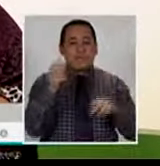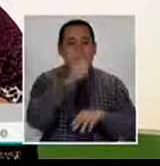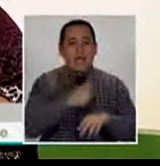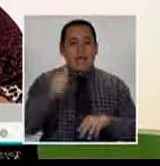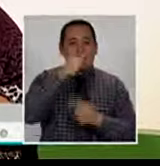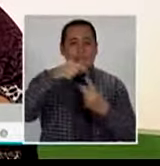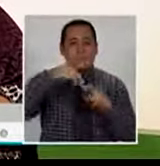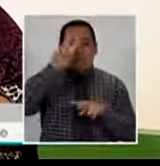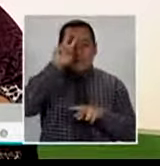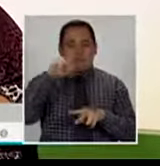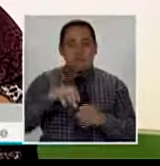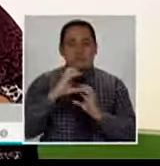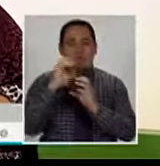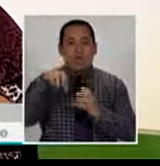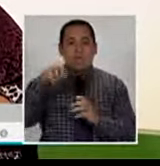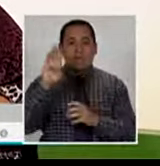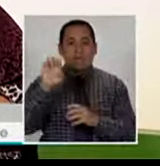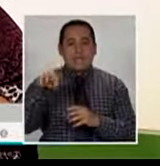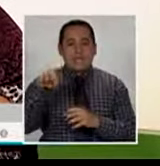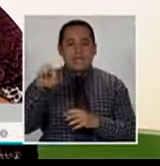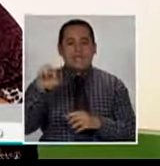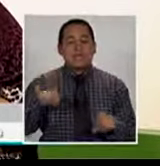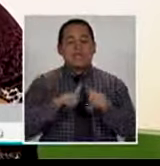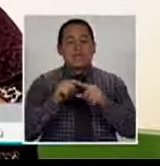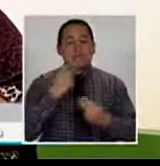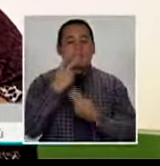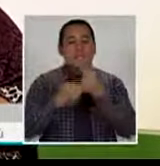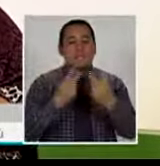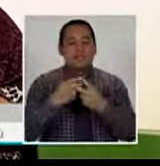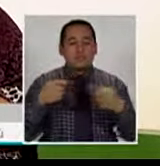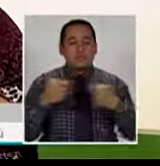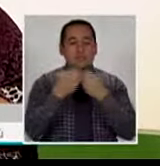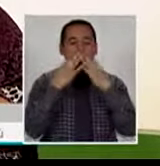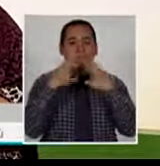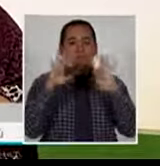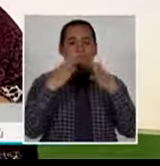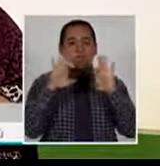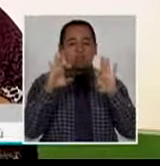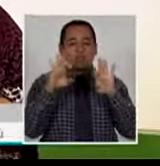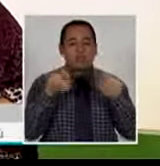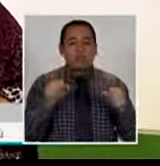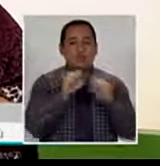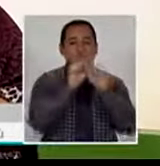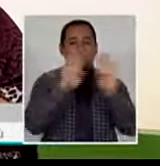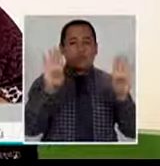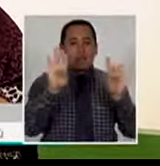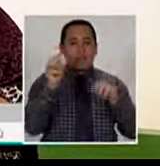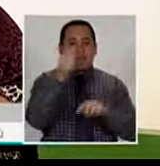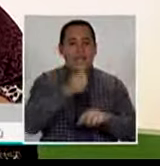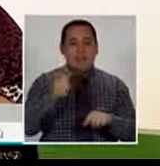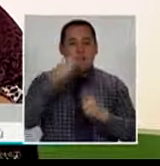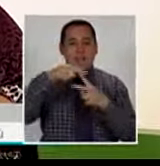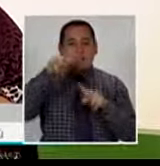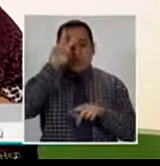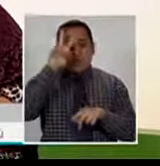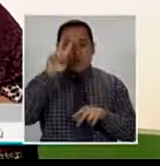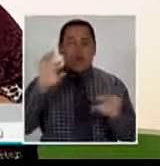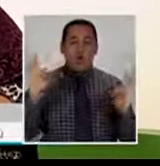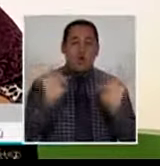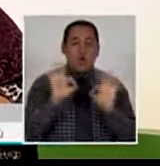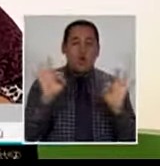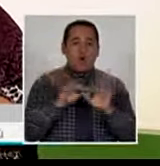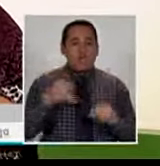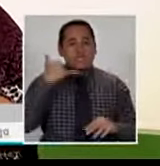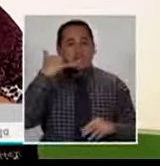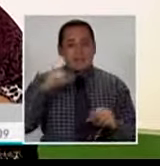sinbarreras.tvperu.gov.pe, visiten también nuestra página de Facebook, sinbarreras.tvperu, o